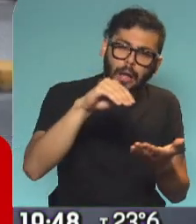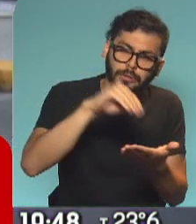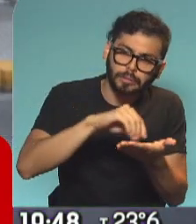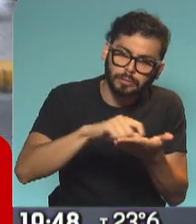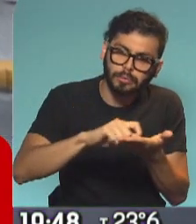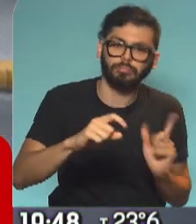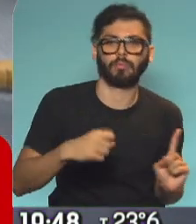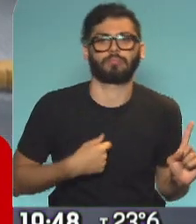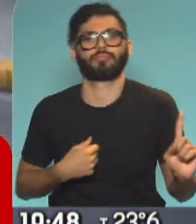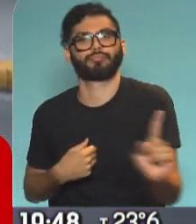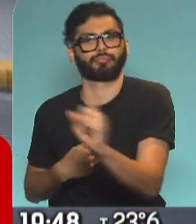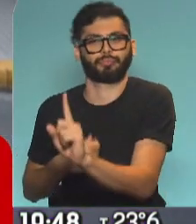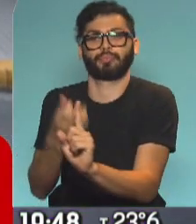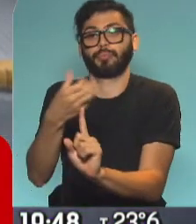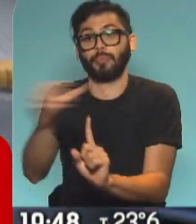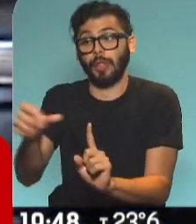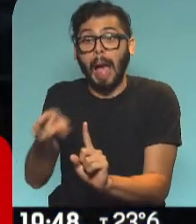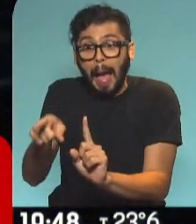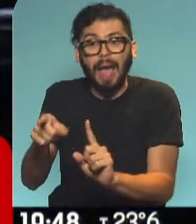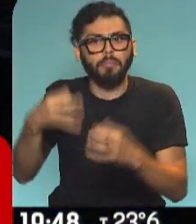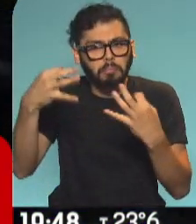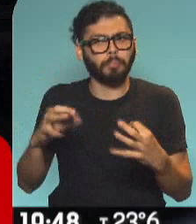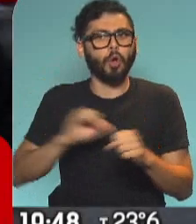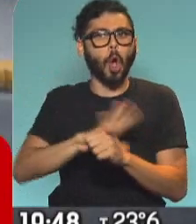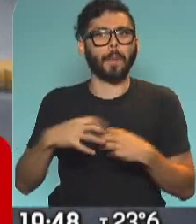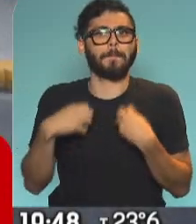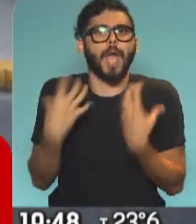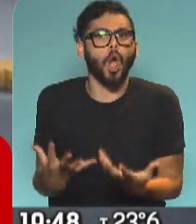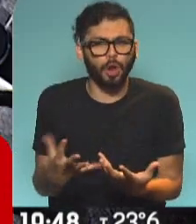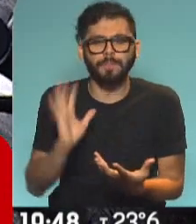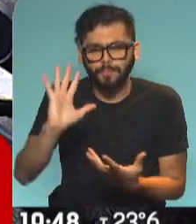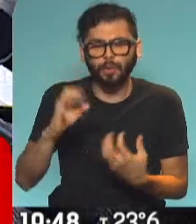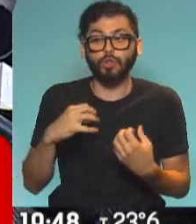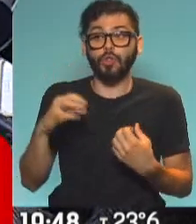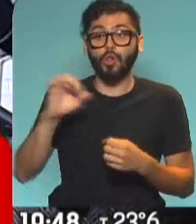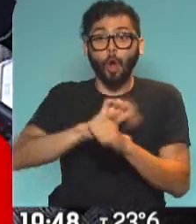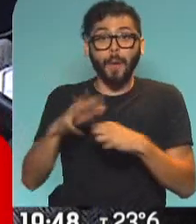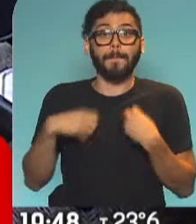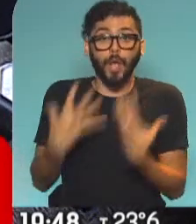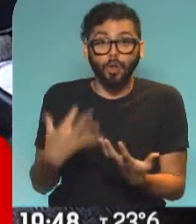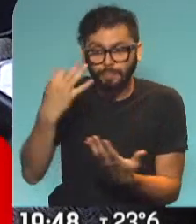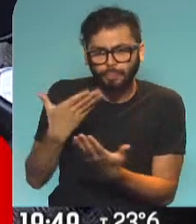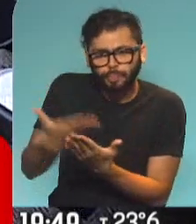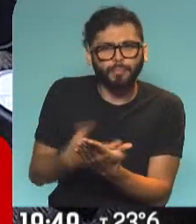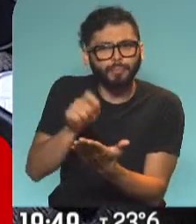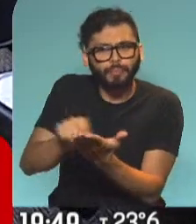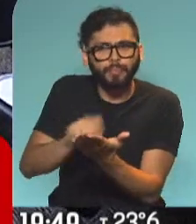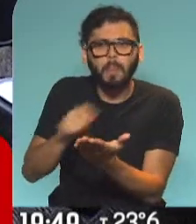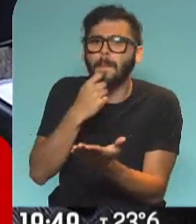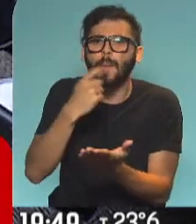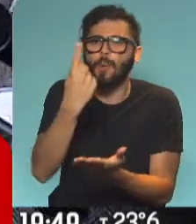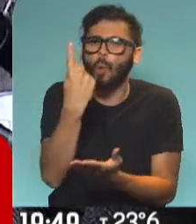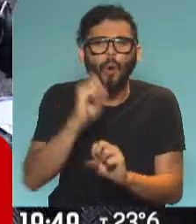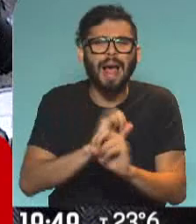mejoría en lo que tiene que ver con el cuadro de COVID. La información de que el paciente mejoró surge de las certificaciones, de la propia historia clínica. Por ejemplo, un